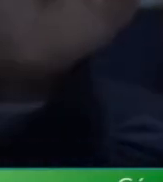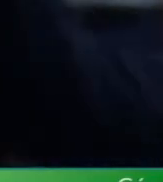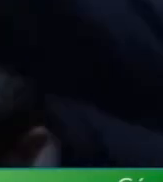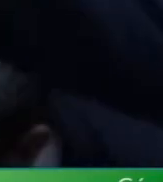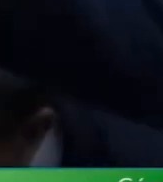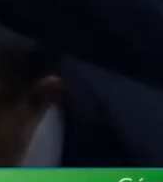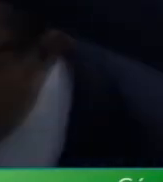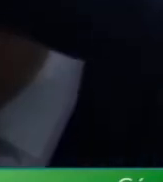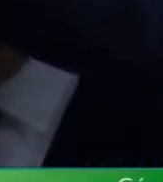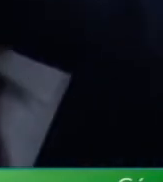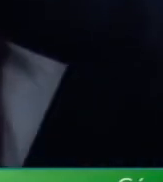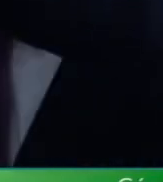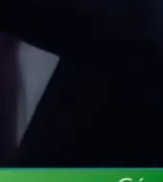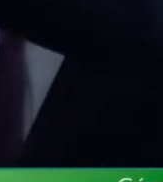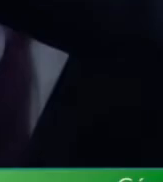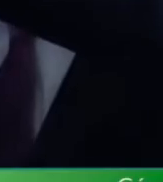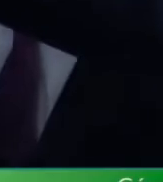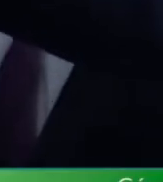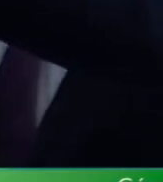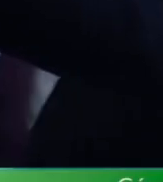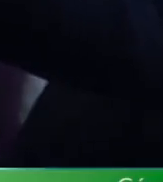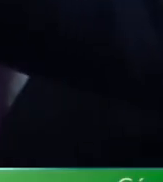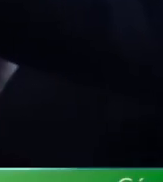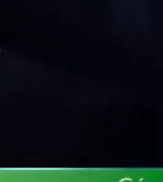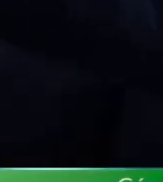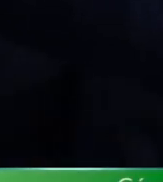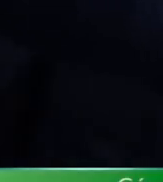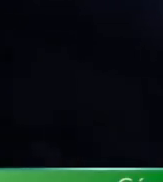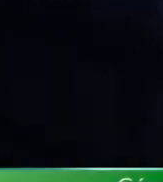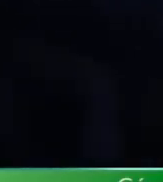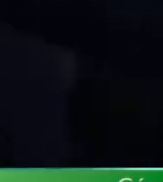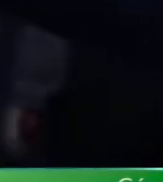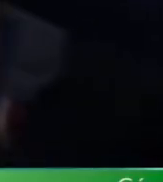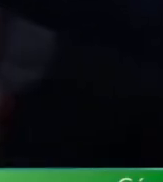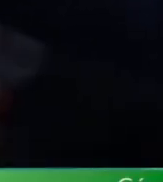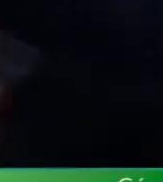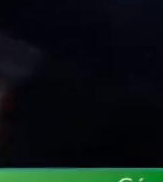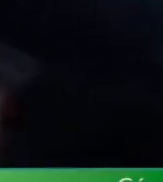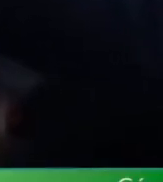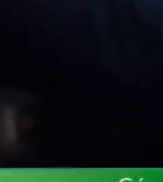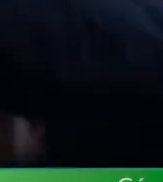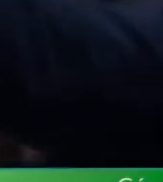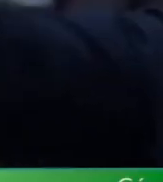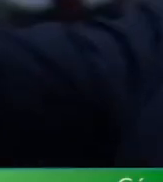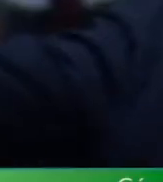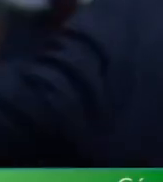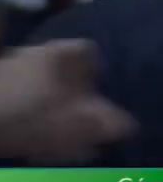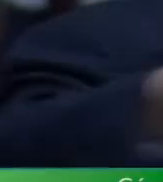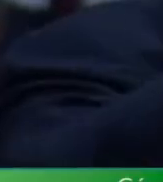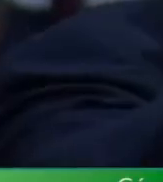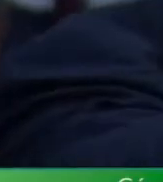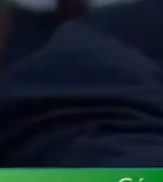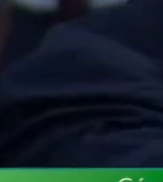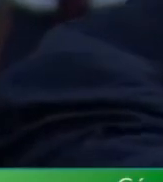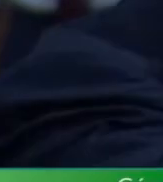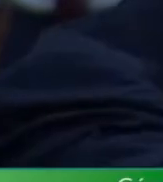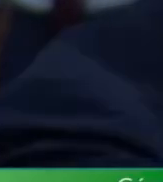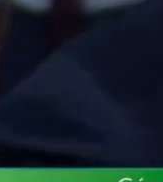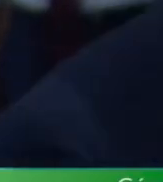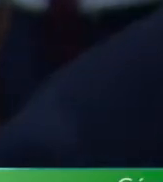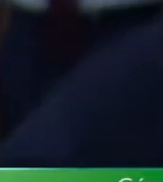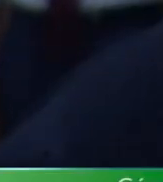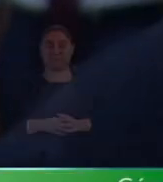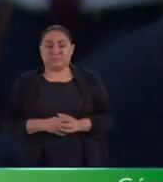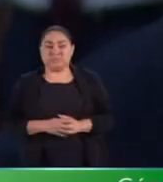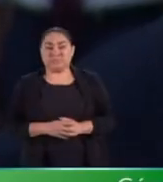Jóvenes que rechazan la oportunidad de trabajar en un despacho privado ganando más dinero porque para ellos hay algo